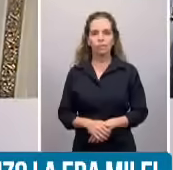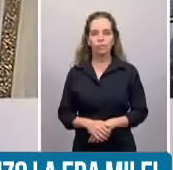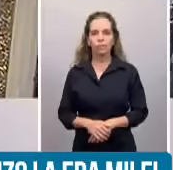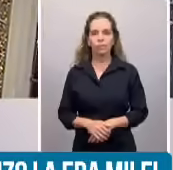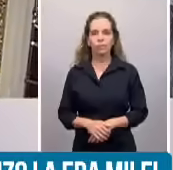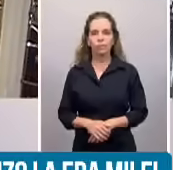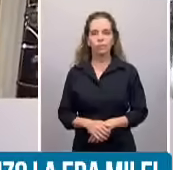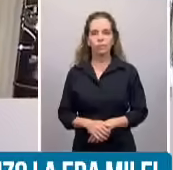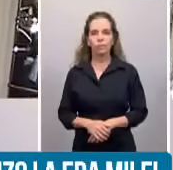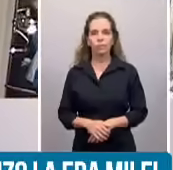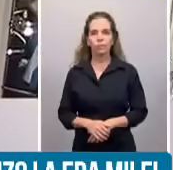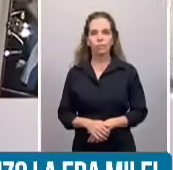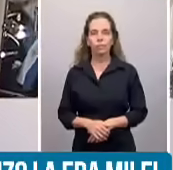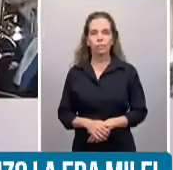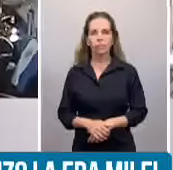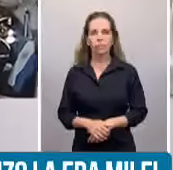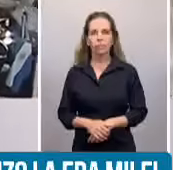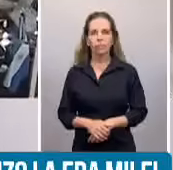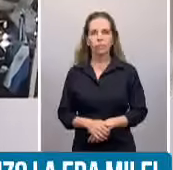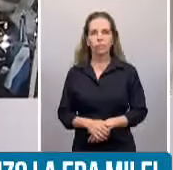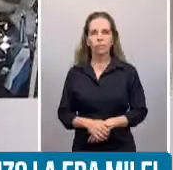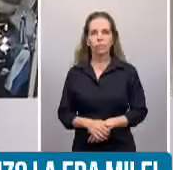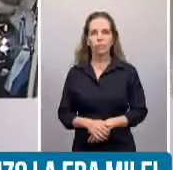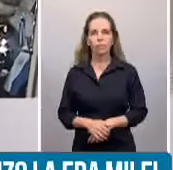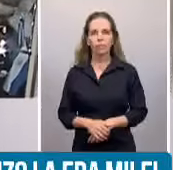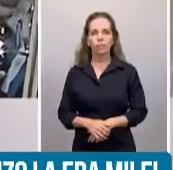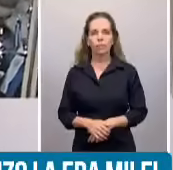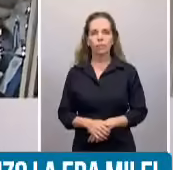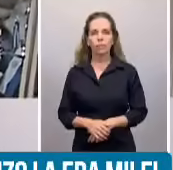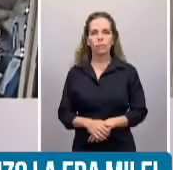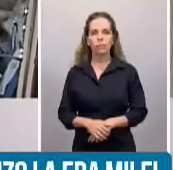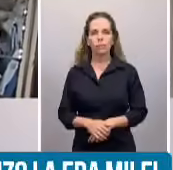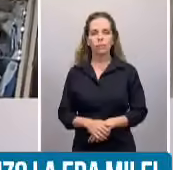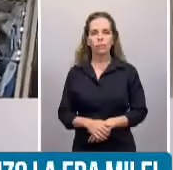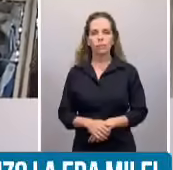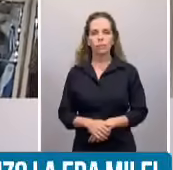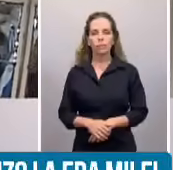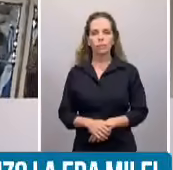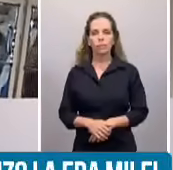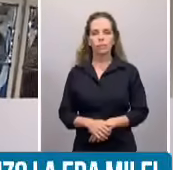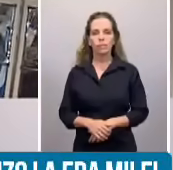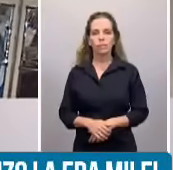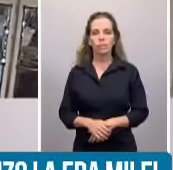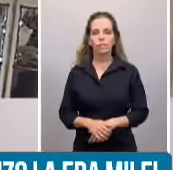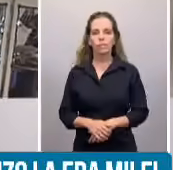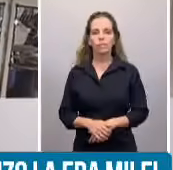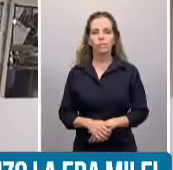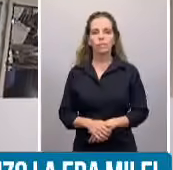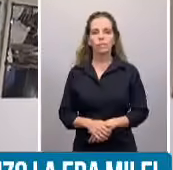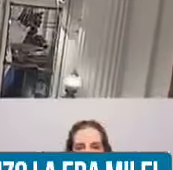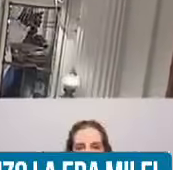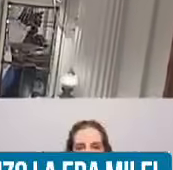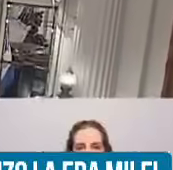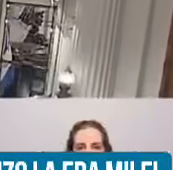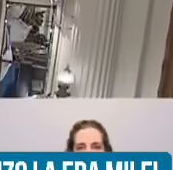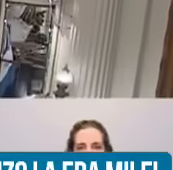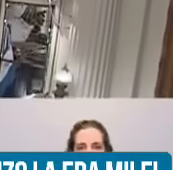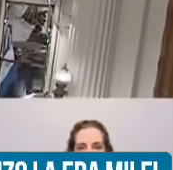No. No. No, no, vamos a discutir con vos. No, con Gelar, seguro. Mire, yo tampoco compartimos otra cosa con Gelar, pero no. Si hay alguien que es un gobierno